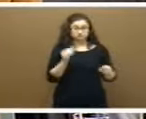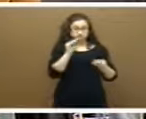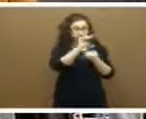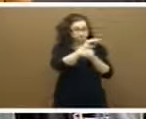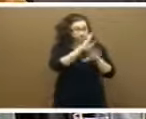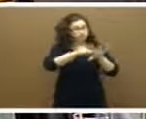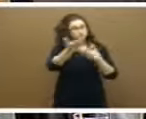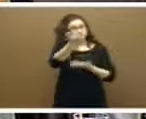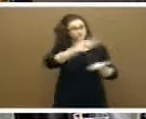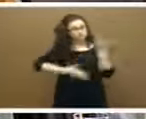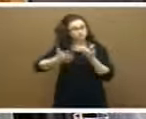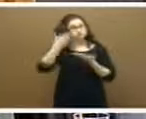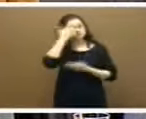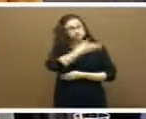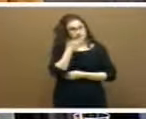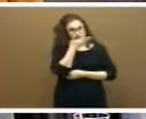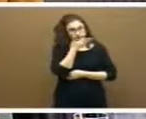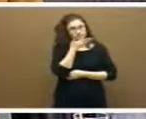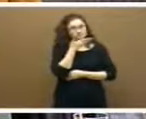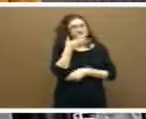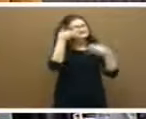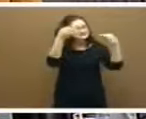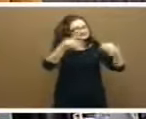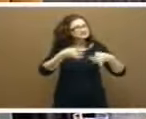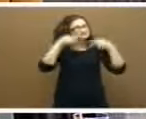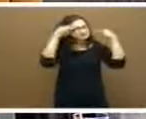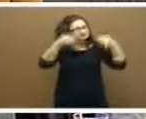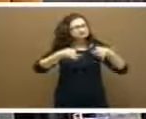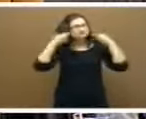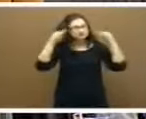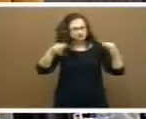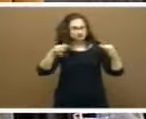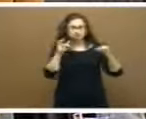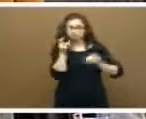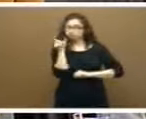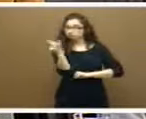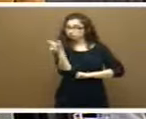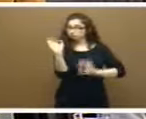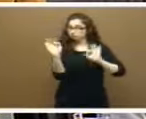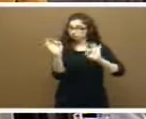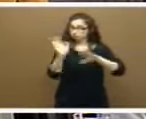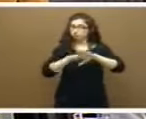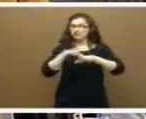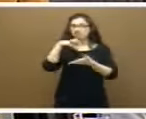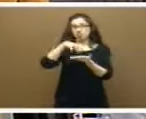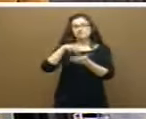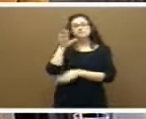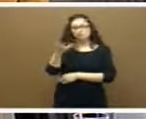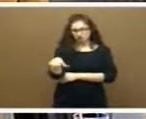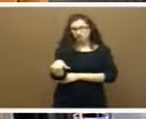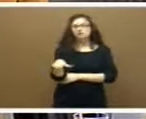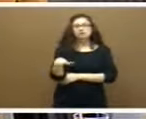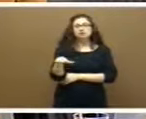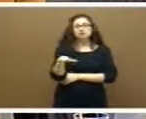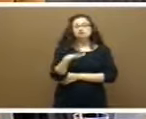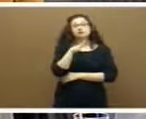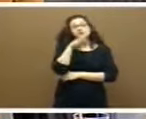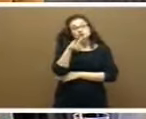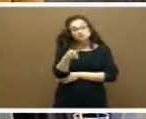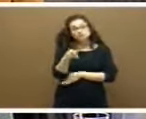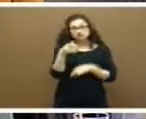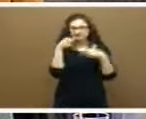realizar intercambios escolares se destine siempre una partida específica para centros rurales, por lo tanto que tengan siempre una